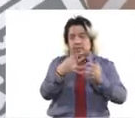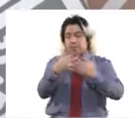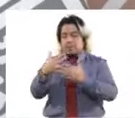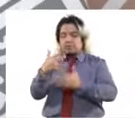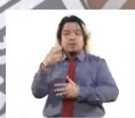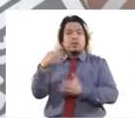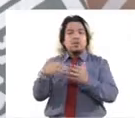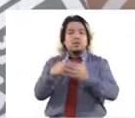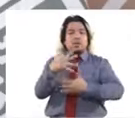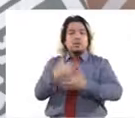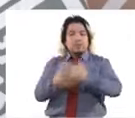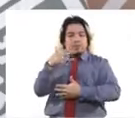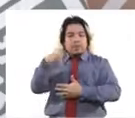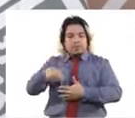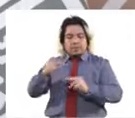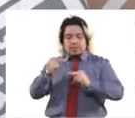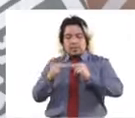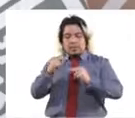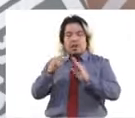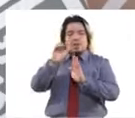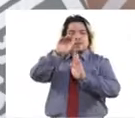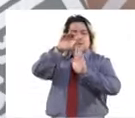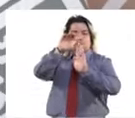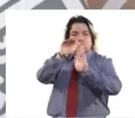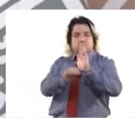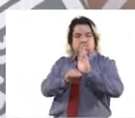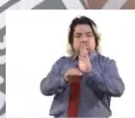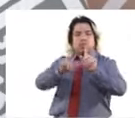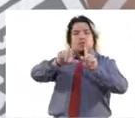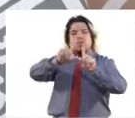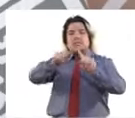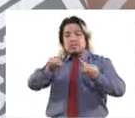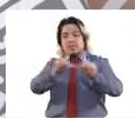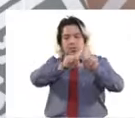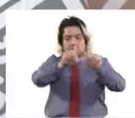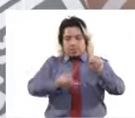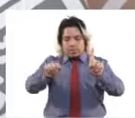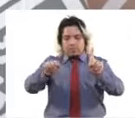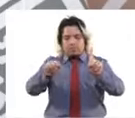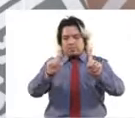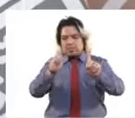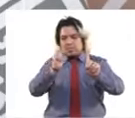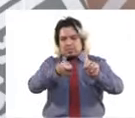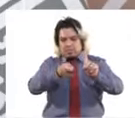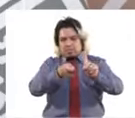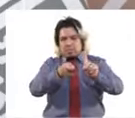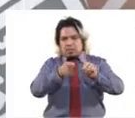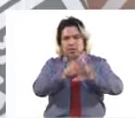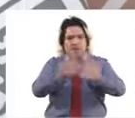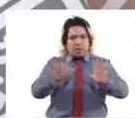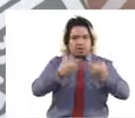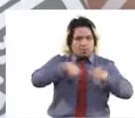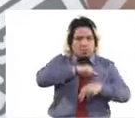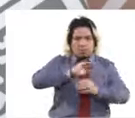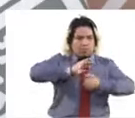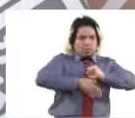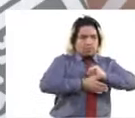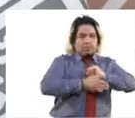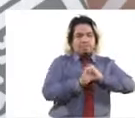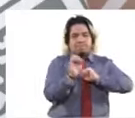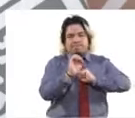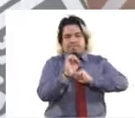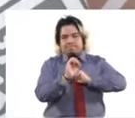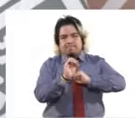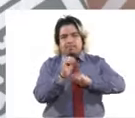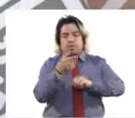2015, el nivel en esta ciudad es menor que el porcentaje a nivel nacional. Esto no quiere decir que el trabajo ya esté hecho o que estemos